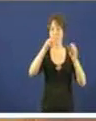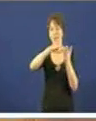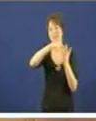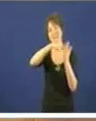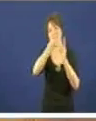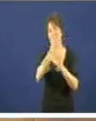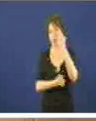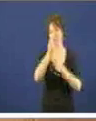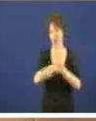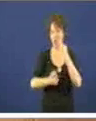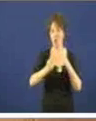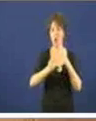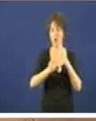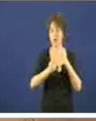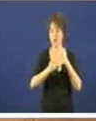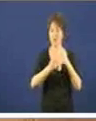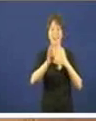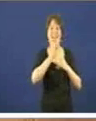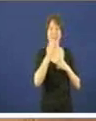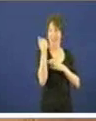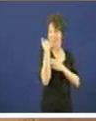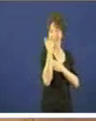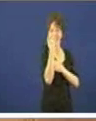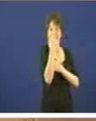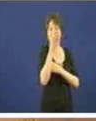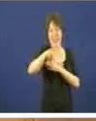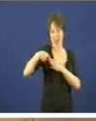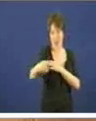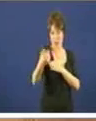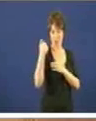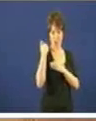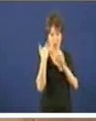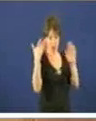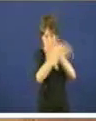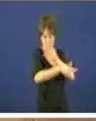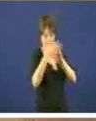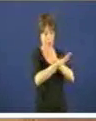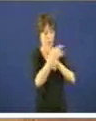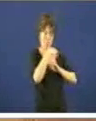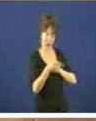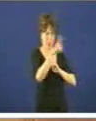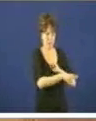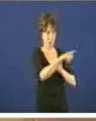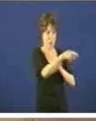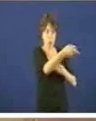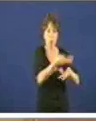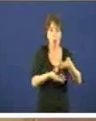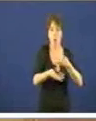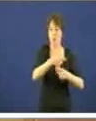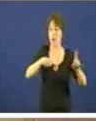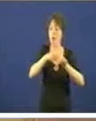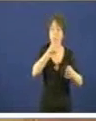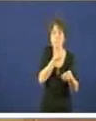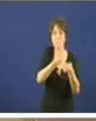financeiro galego. Dixémoslle, señoría, hai 15 días e repetímoslle hoxe. Vostede colaborou para vender Nova Caixa Galicia a prezo de